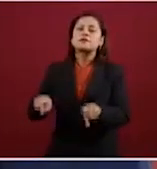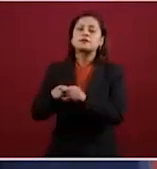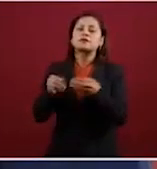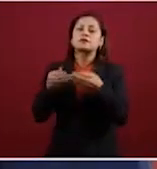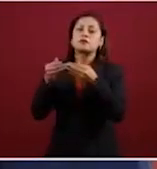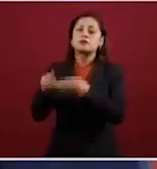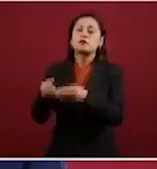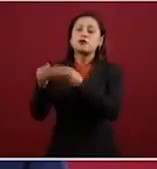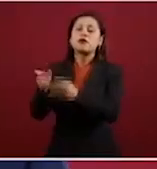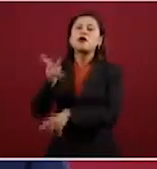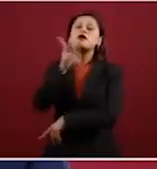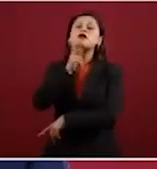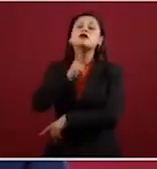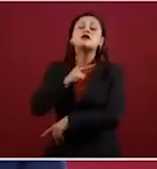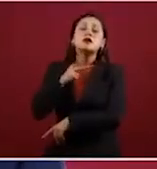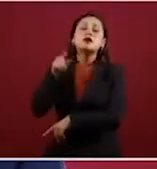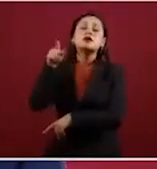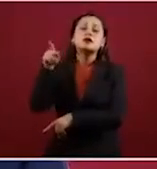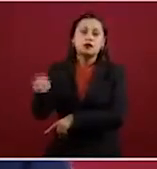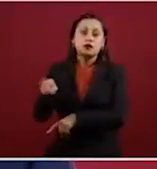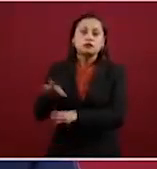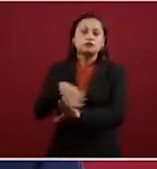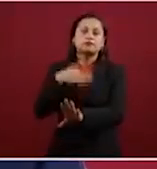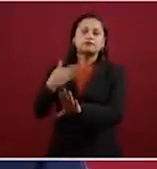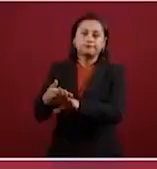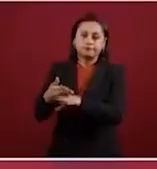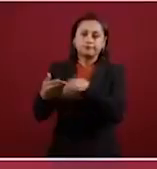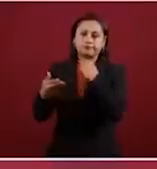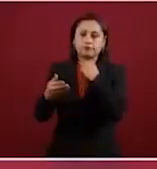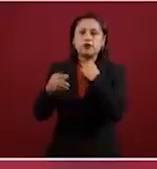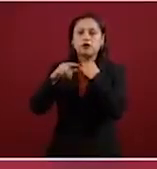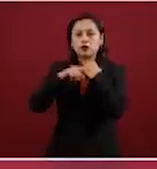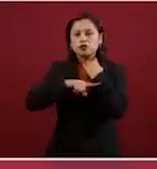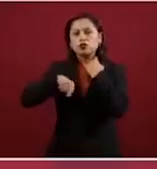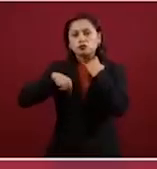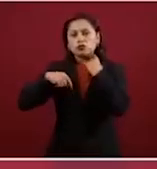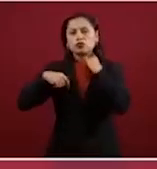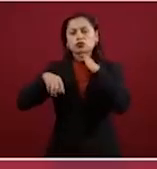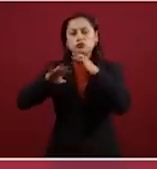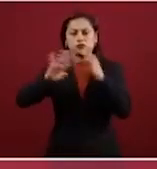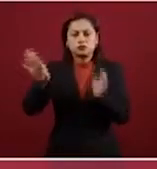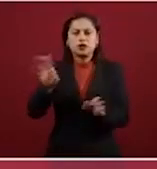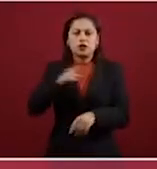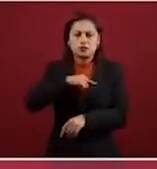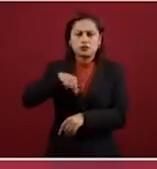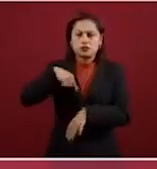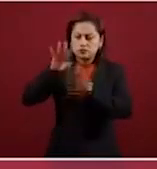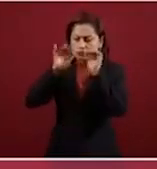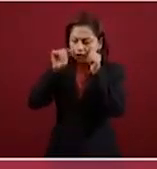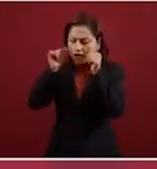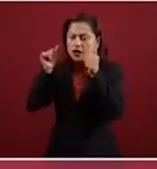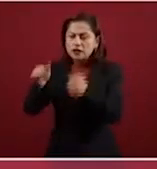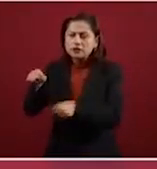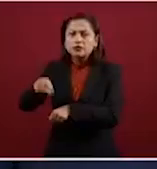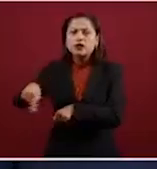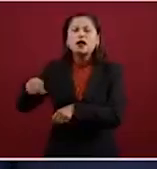aguas someras, en Campeche. Ya estamos atendiendo eso. En Dos